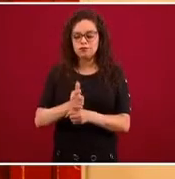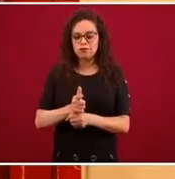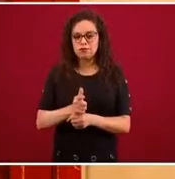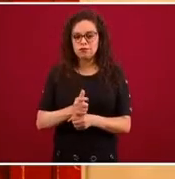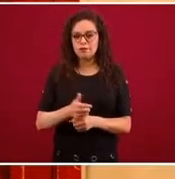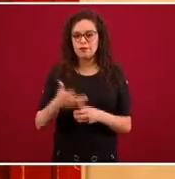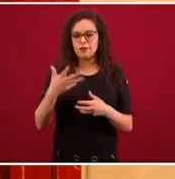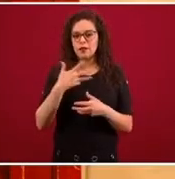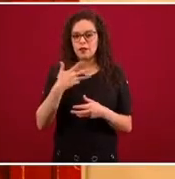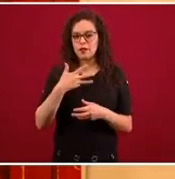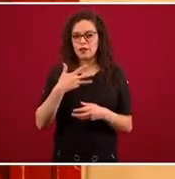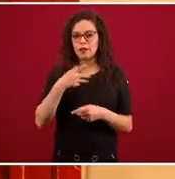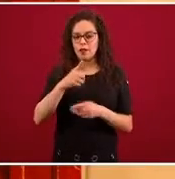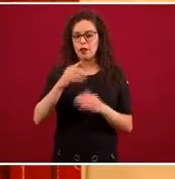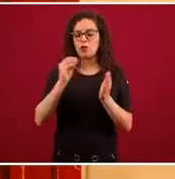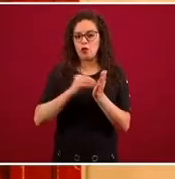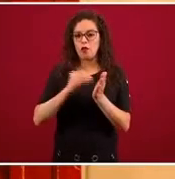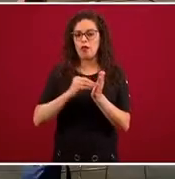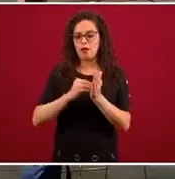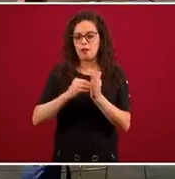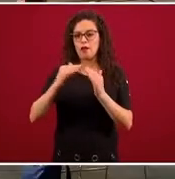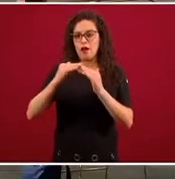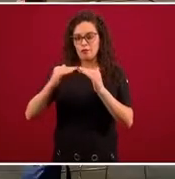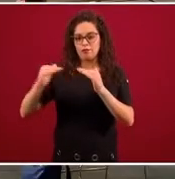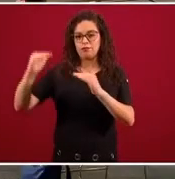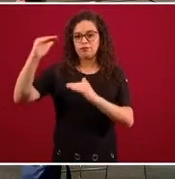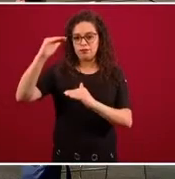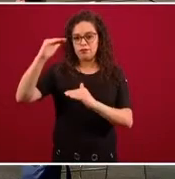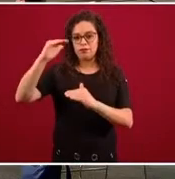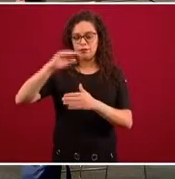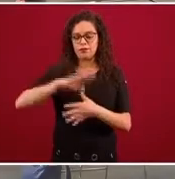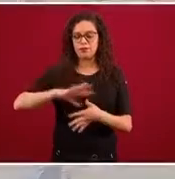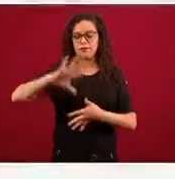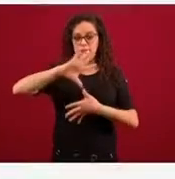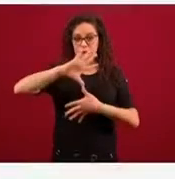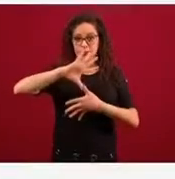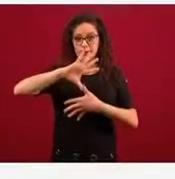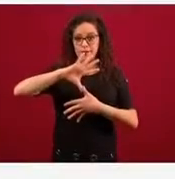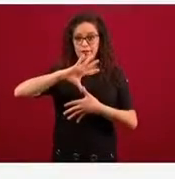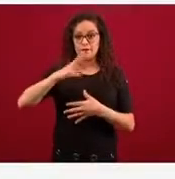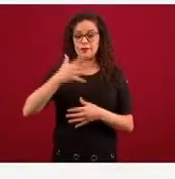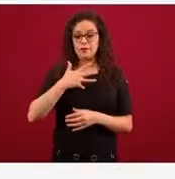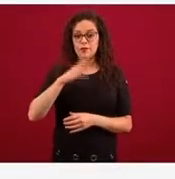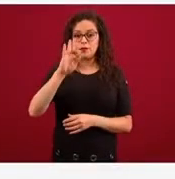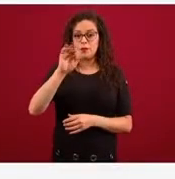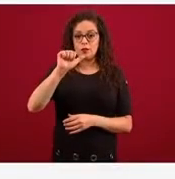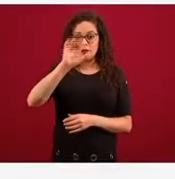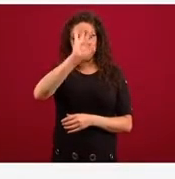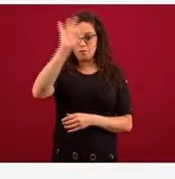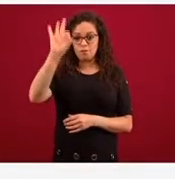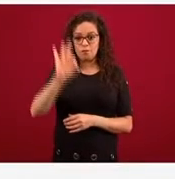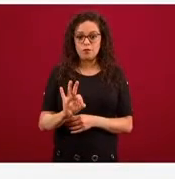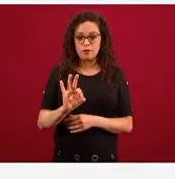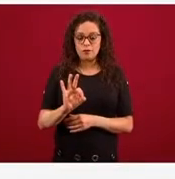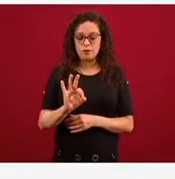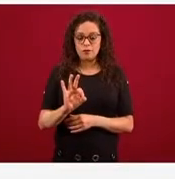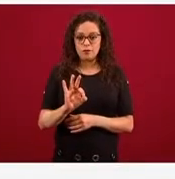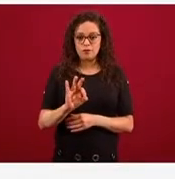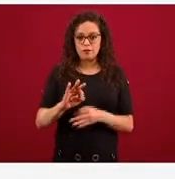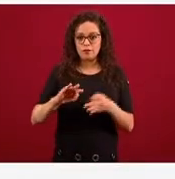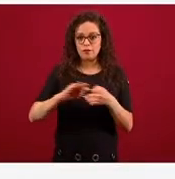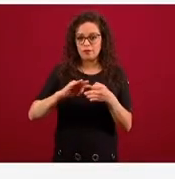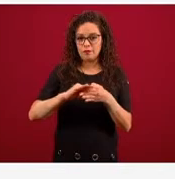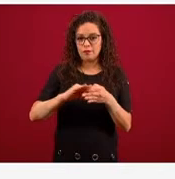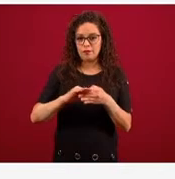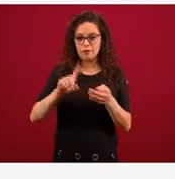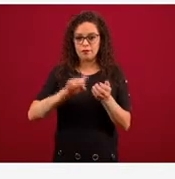se at how mantiene that ese incremento. increase Ahora la is región de las maintaining. You can Américas con el see about 46% 46, prácticamente sobre un